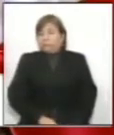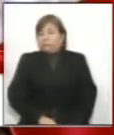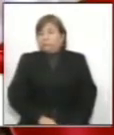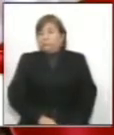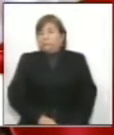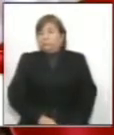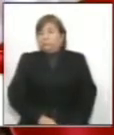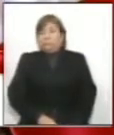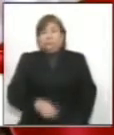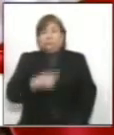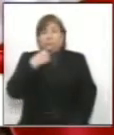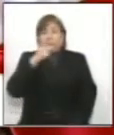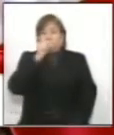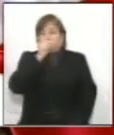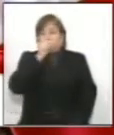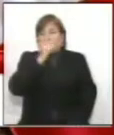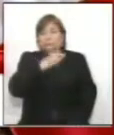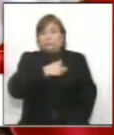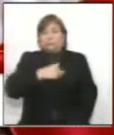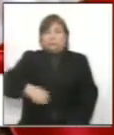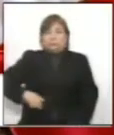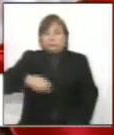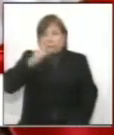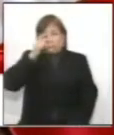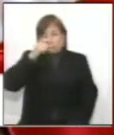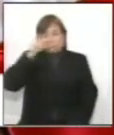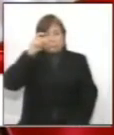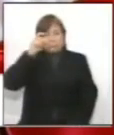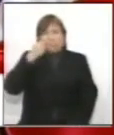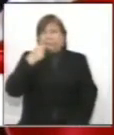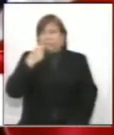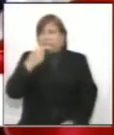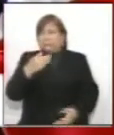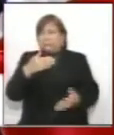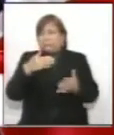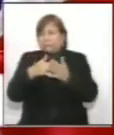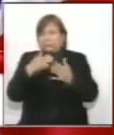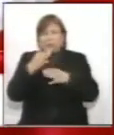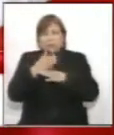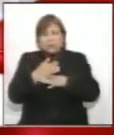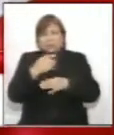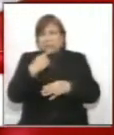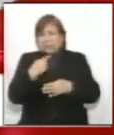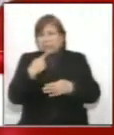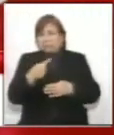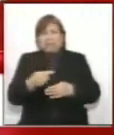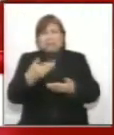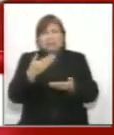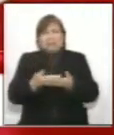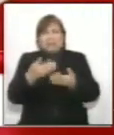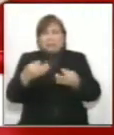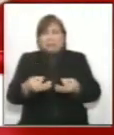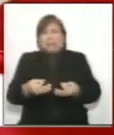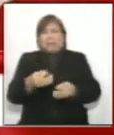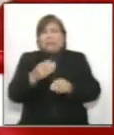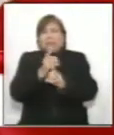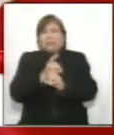las declaraciones del señor presidente de la República pretendan soslayar el tema fundamental